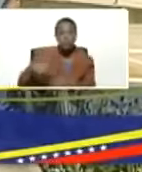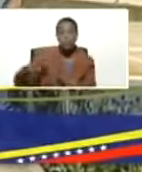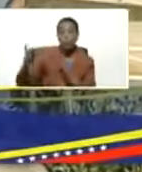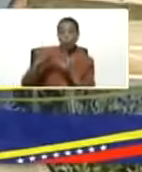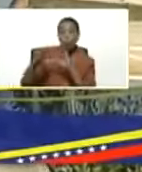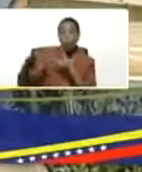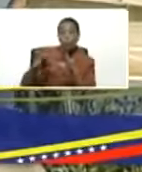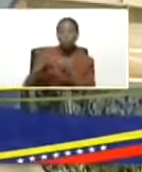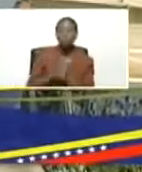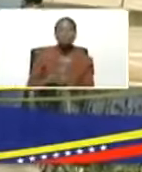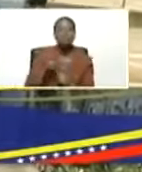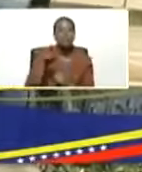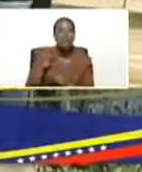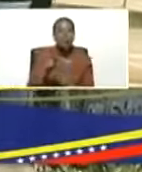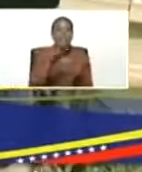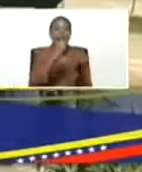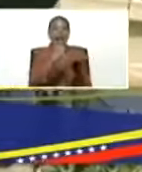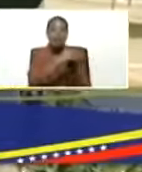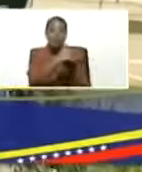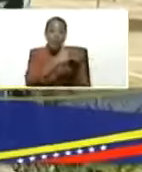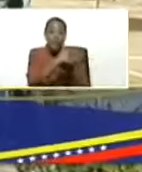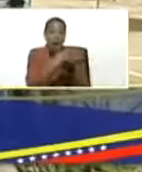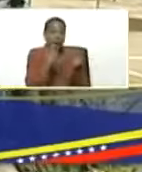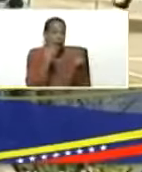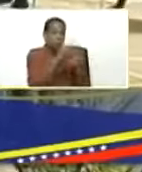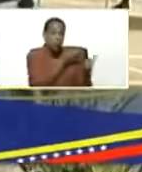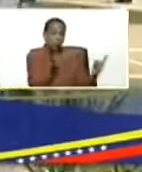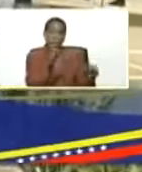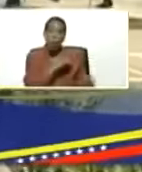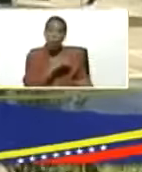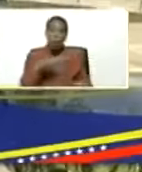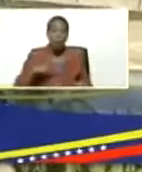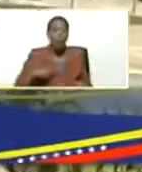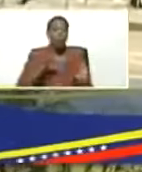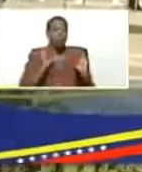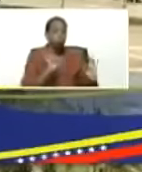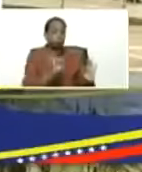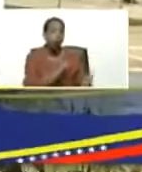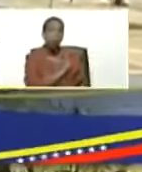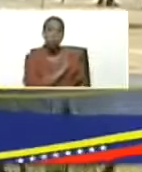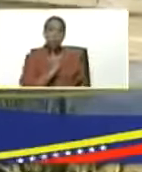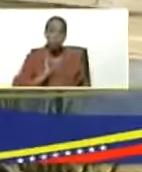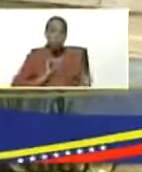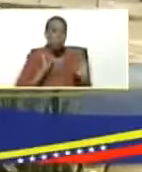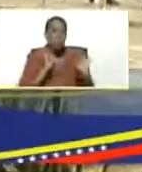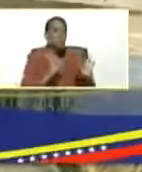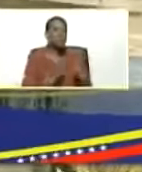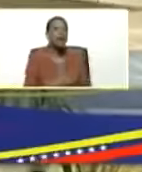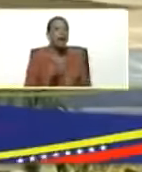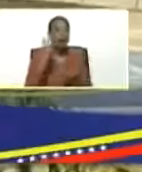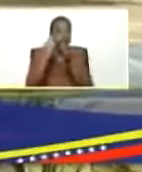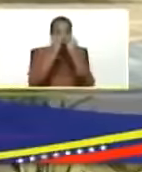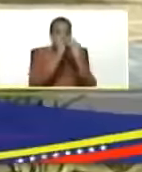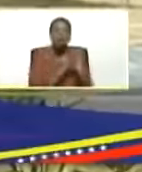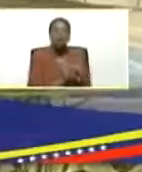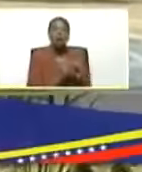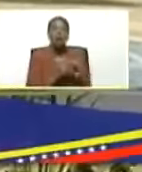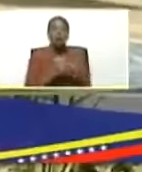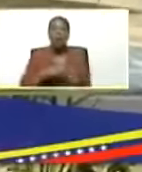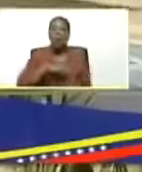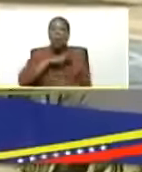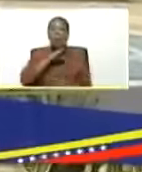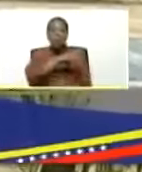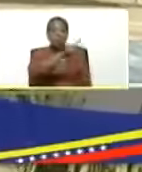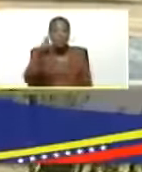comunica con el hospital y su farmacia. Su farmacia comunitaria que también tiene una entrada independiente. Hay que mantenerlo. Este hospital es